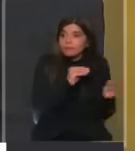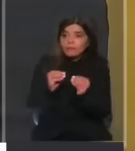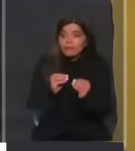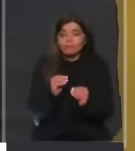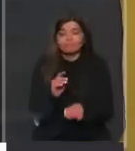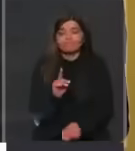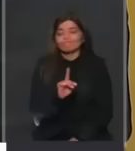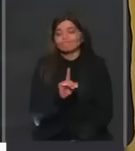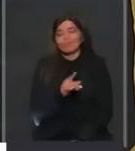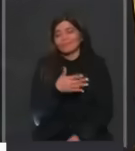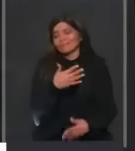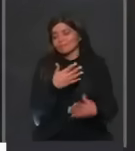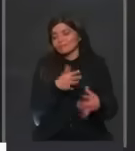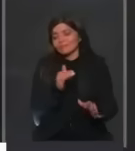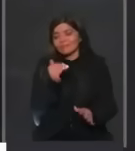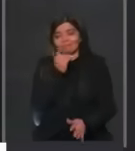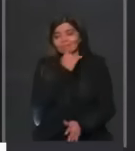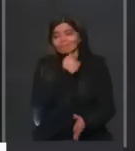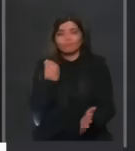que vimos ahí no. Y